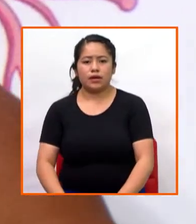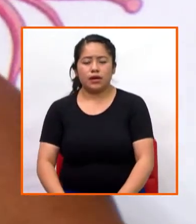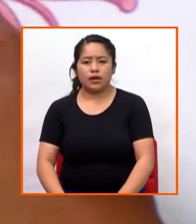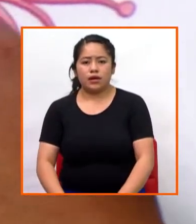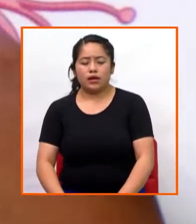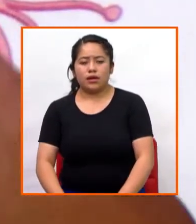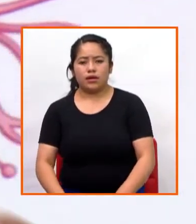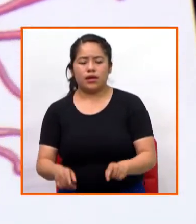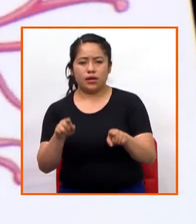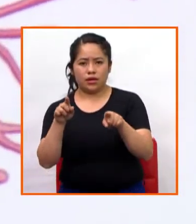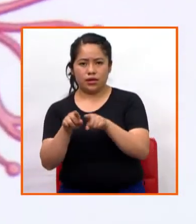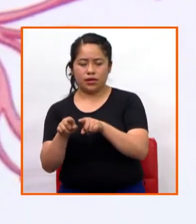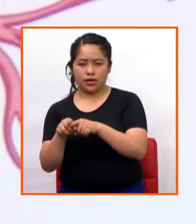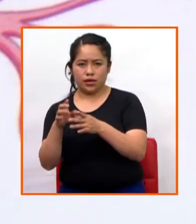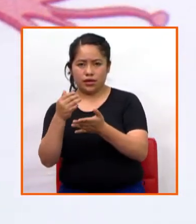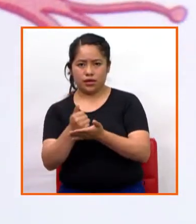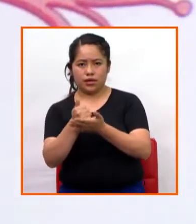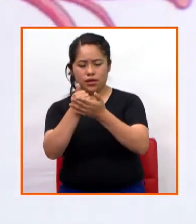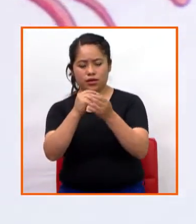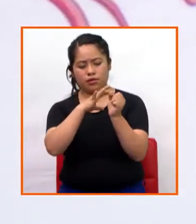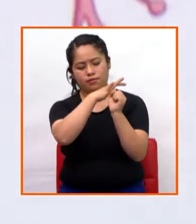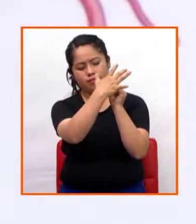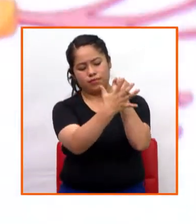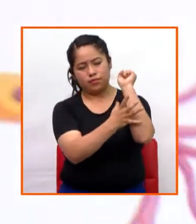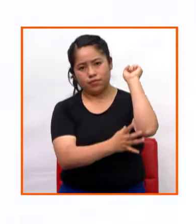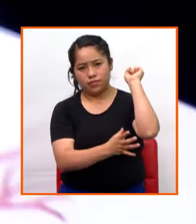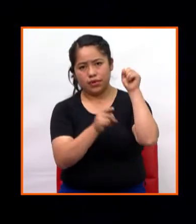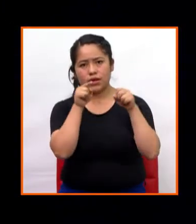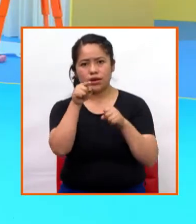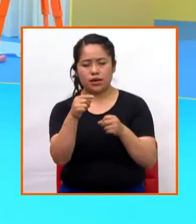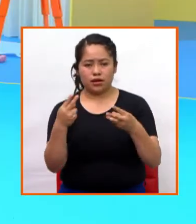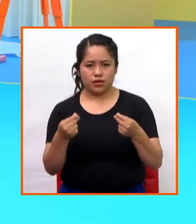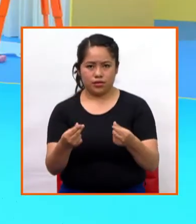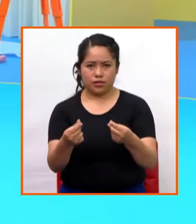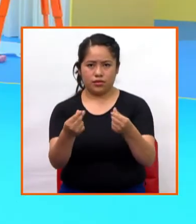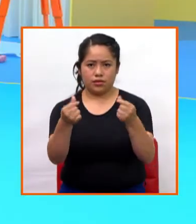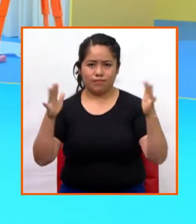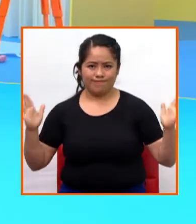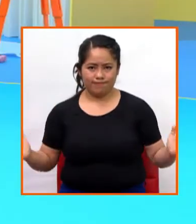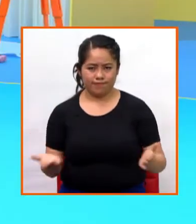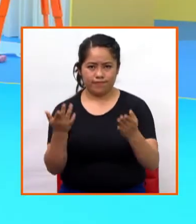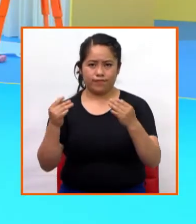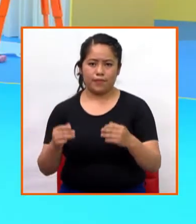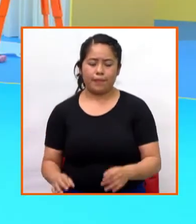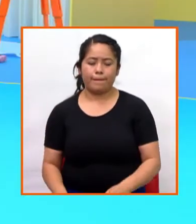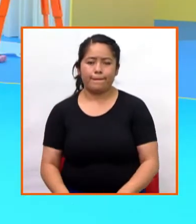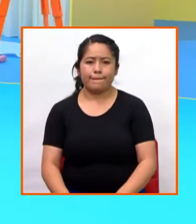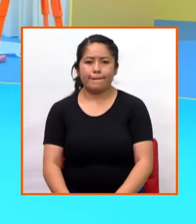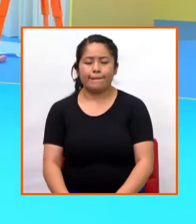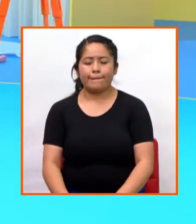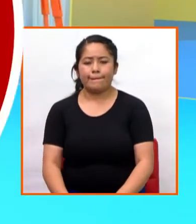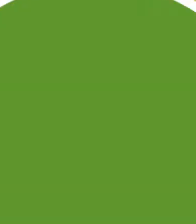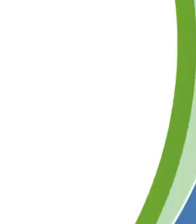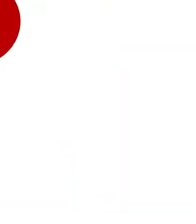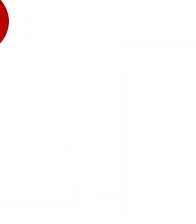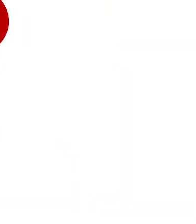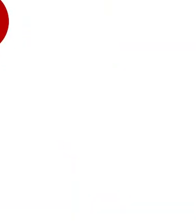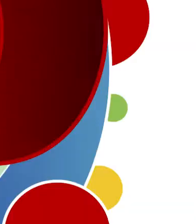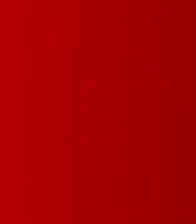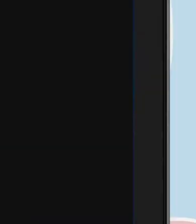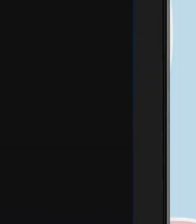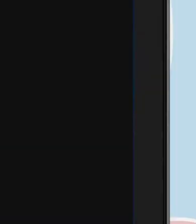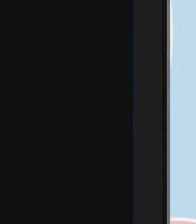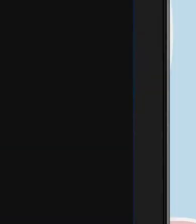sustancias lipoproteicas para acelerar los impulsos nerviosos. Vamos a continuar. Ya hemos hablado de lo que son